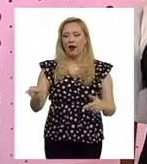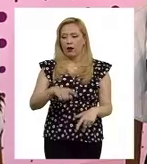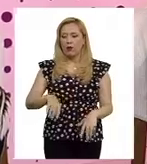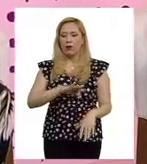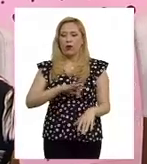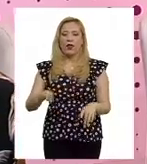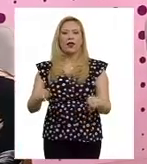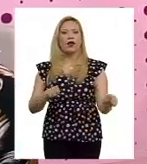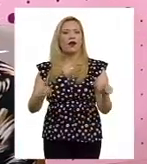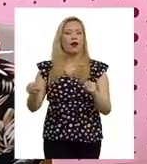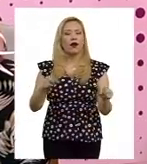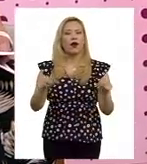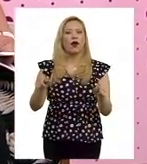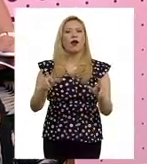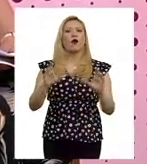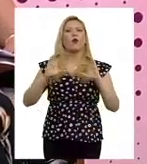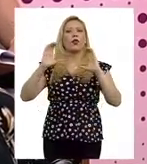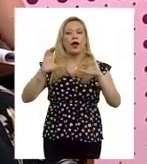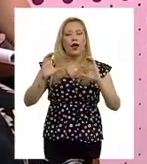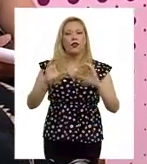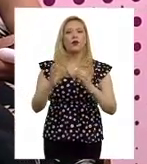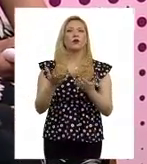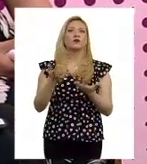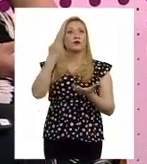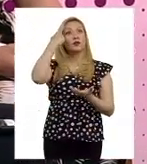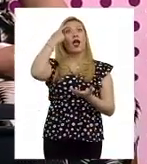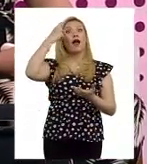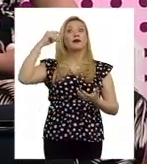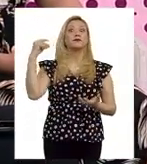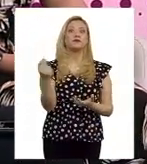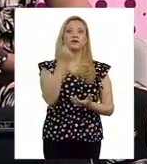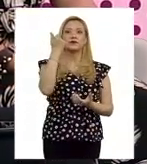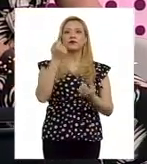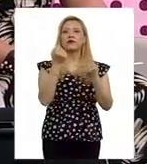como pueden ser los seguros agropecuarios o seguros